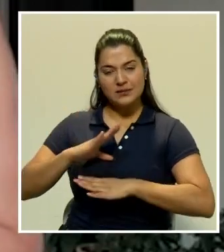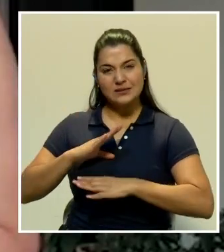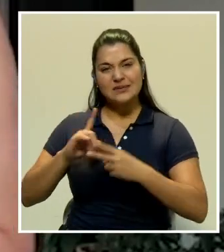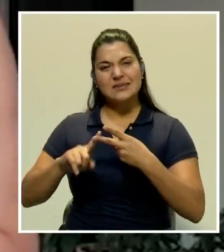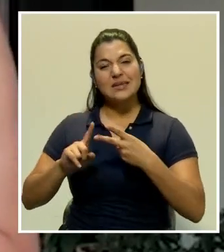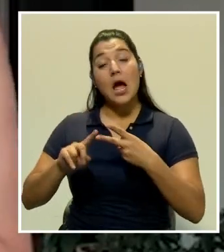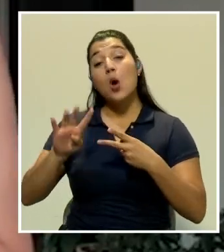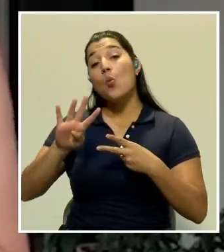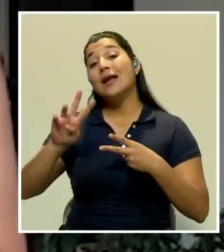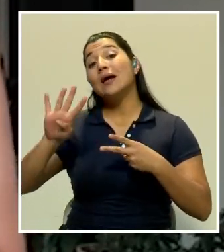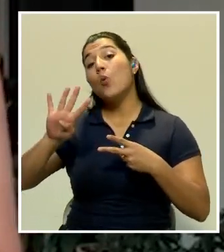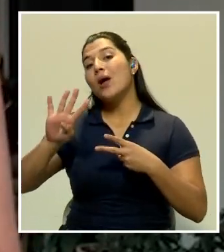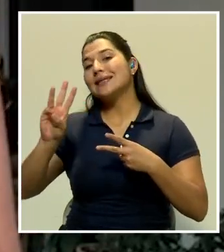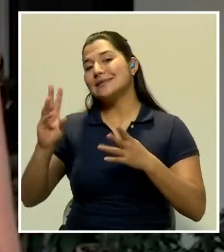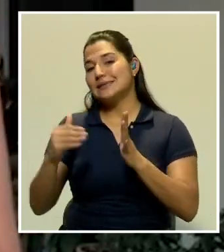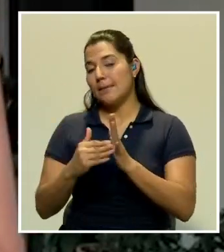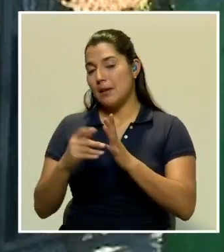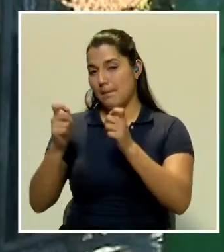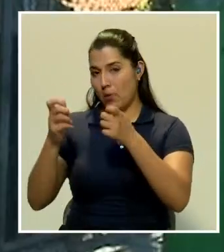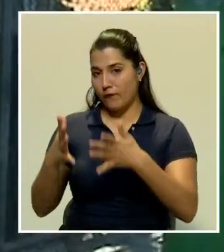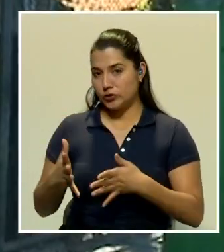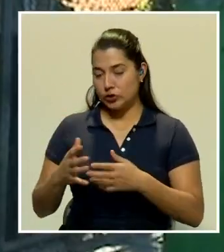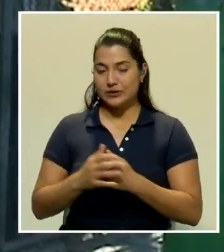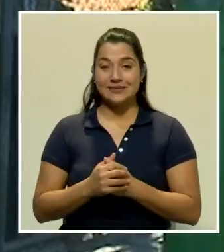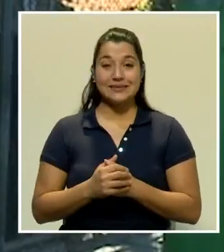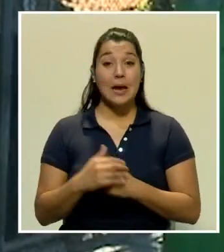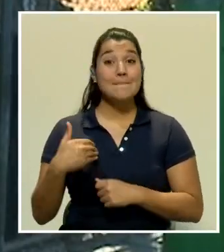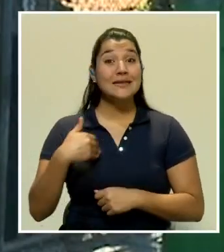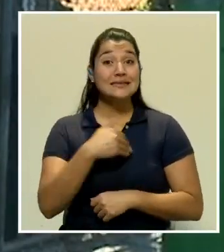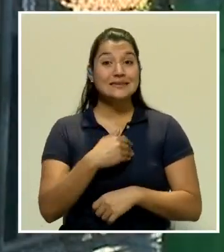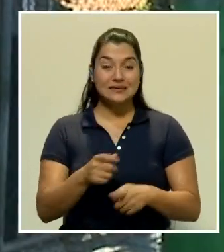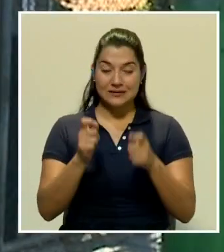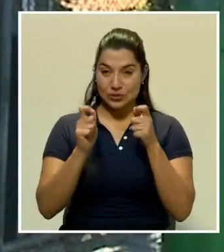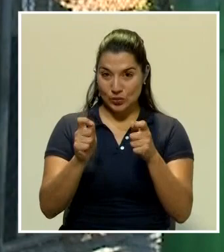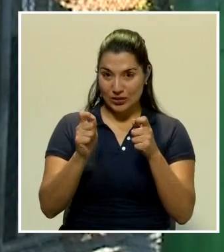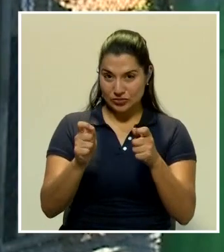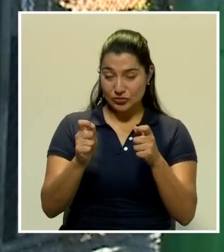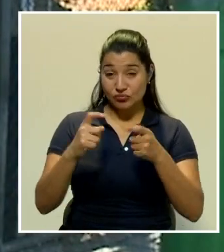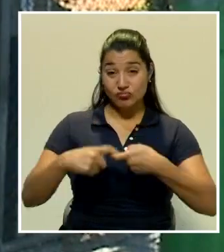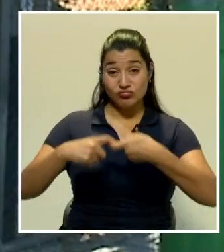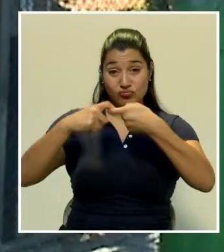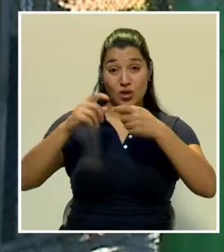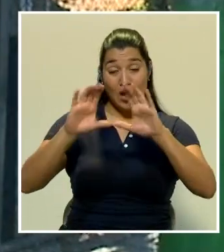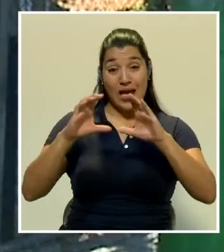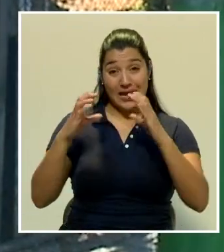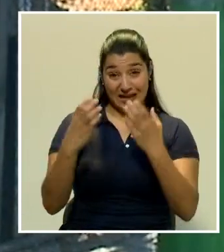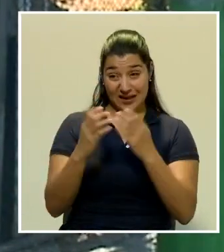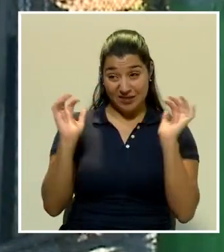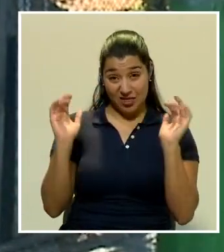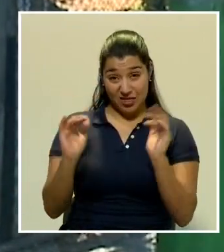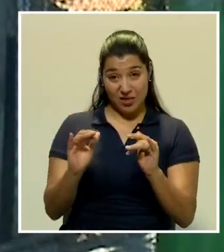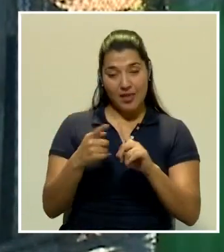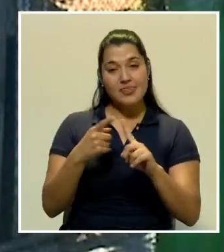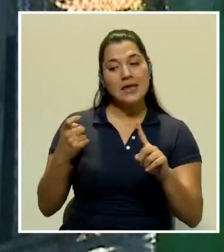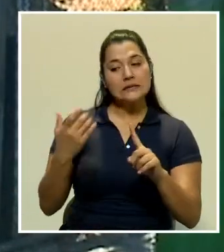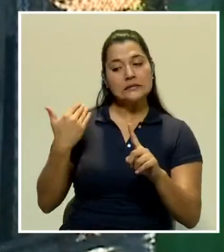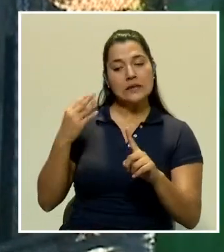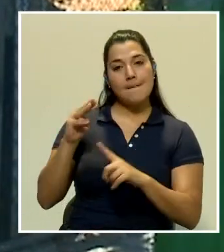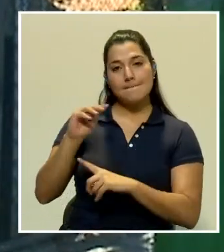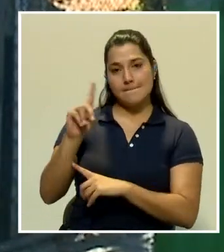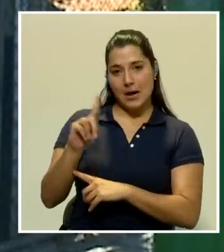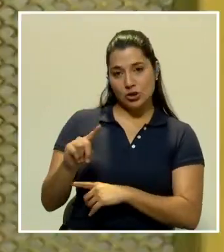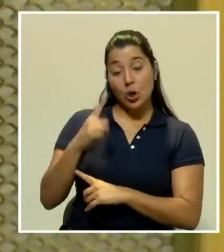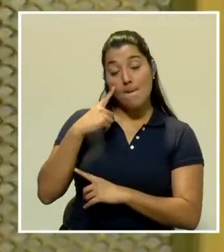por más de 46,000 docentes. El Ministerio de Educación suspendió las clases presenciales desde el pasado mes de